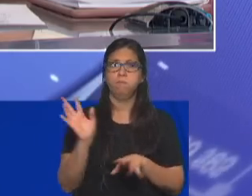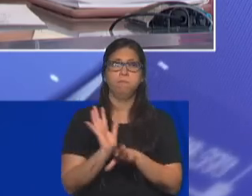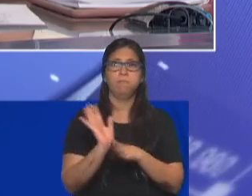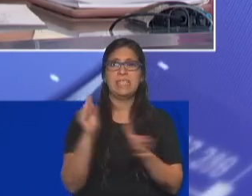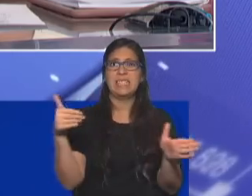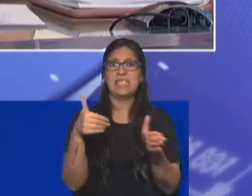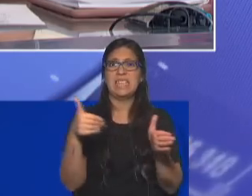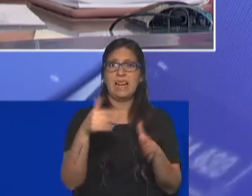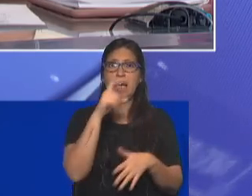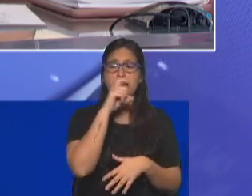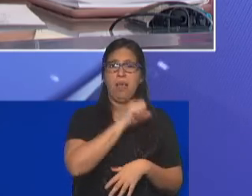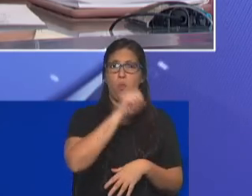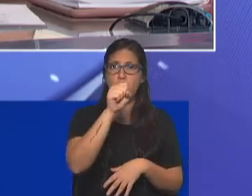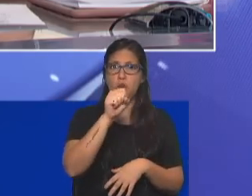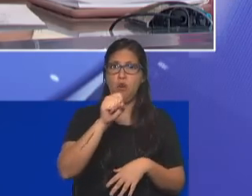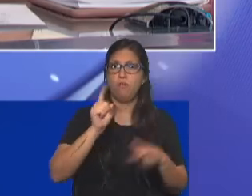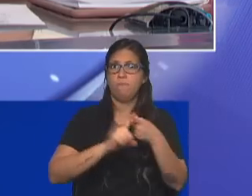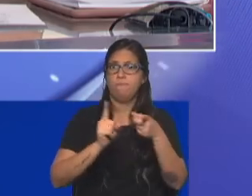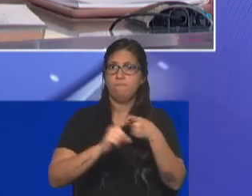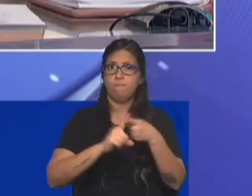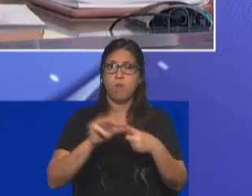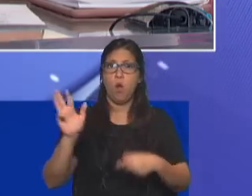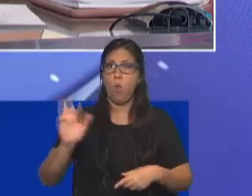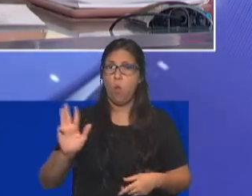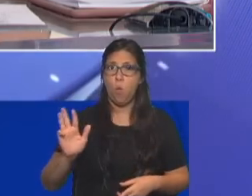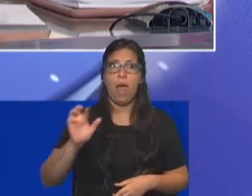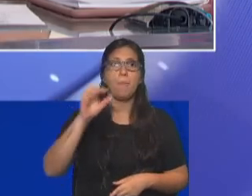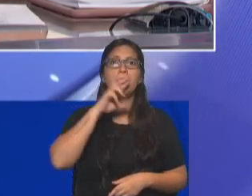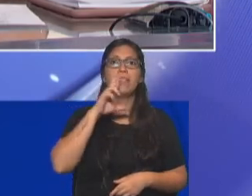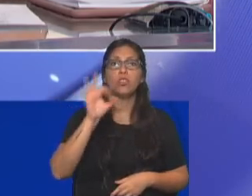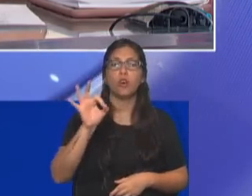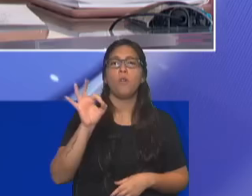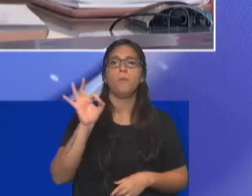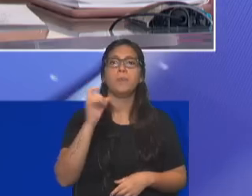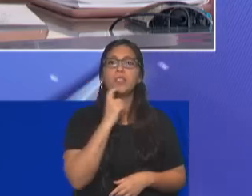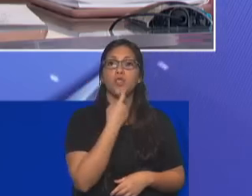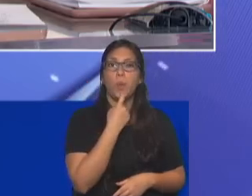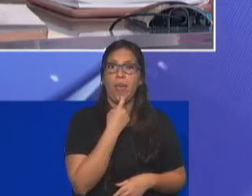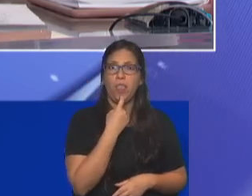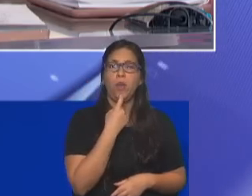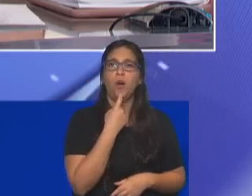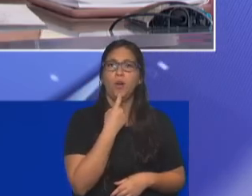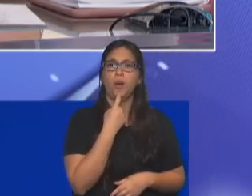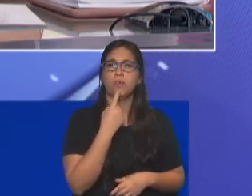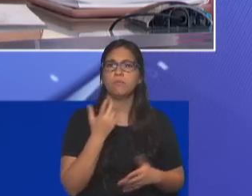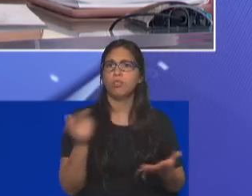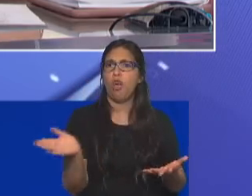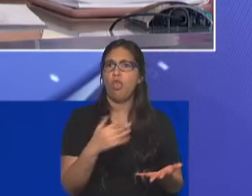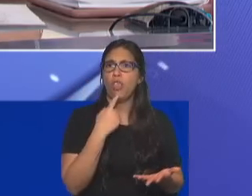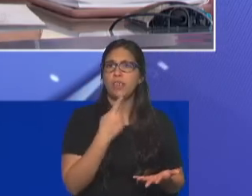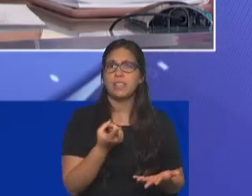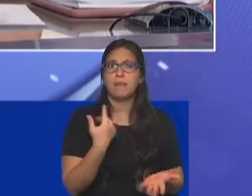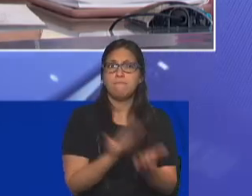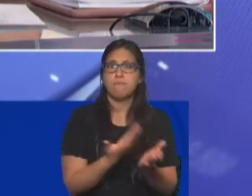al gobierno de Nicolás Maduro, y que de hecho tanto Lula como Gustavo Petro como Andrés Manuel López Obrador lo que planteaban un poco era, bueno,